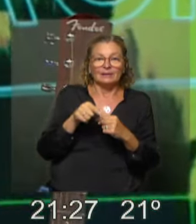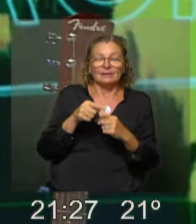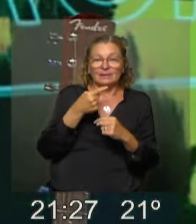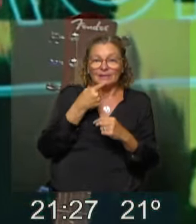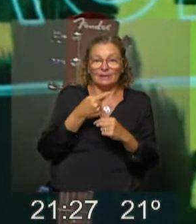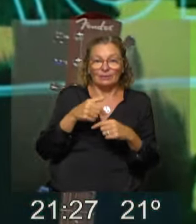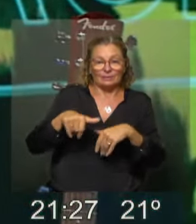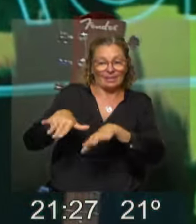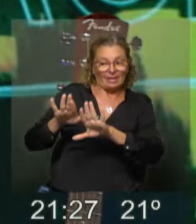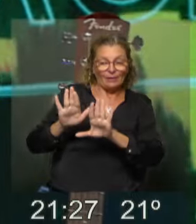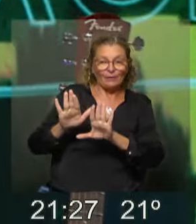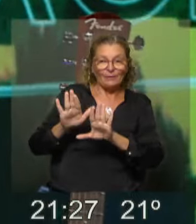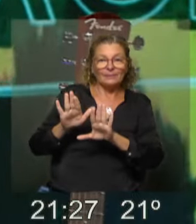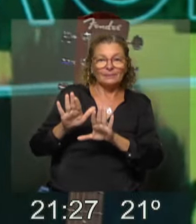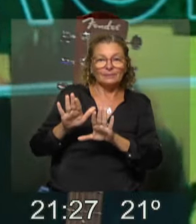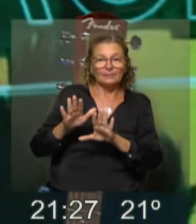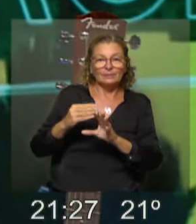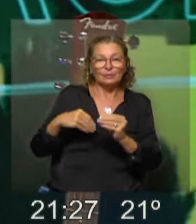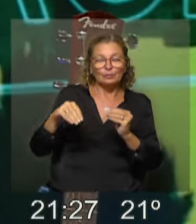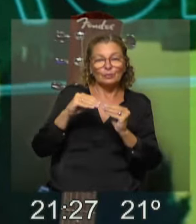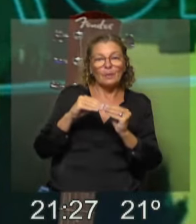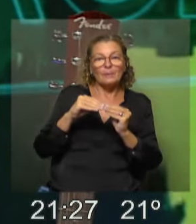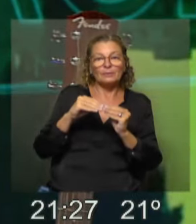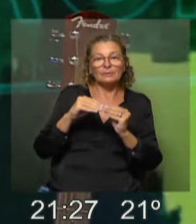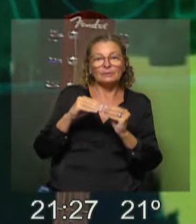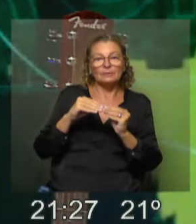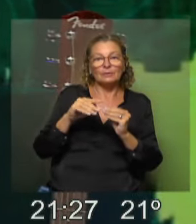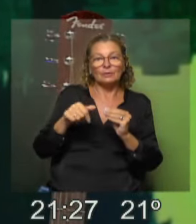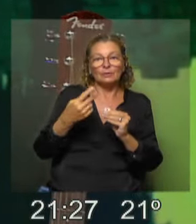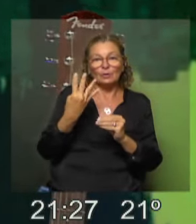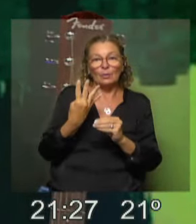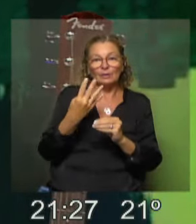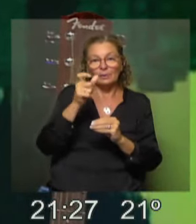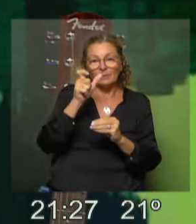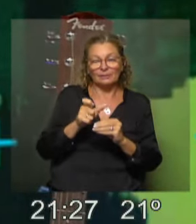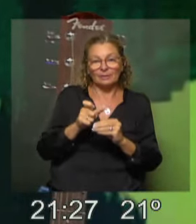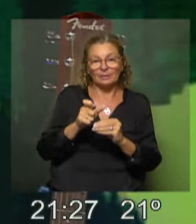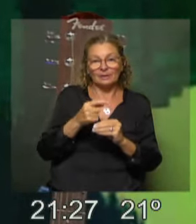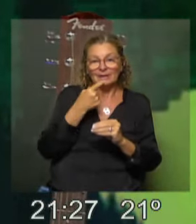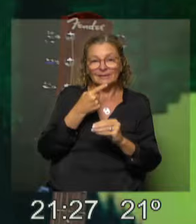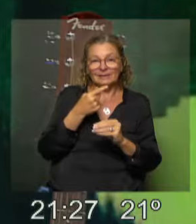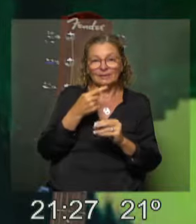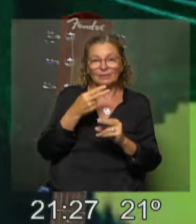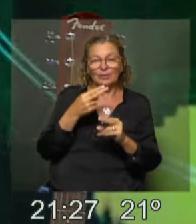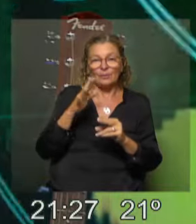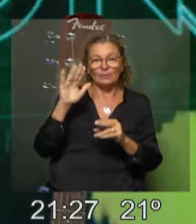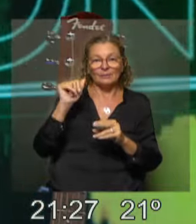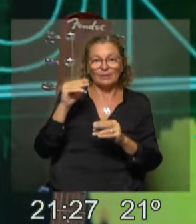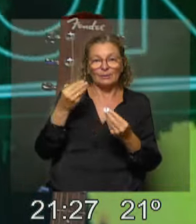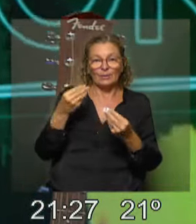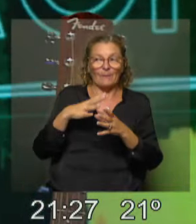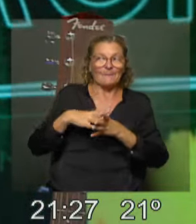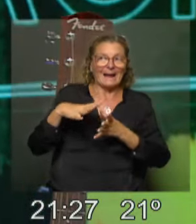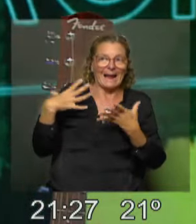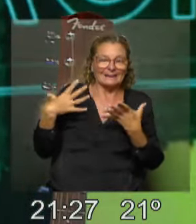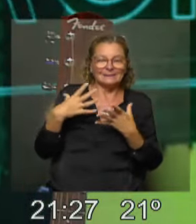dijo, te dejo, y sumamos a, bueno, los cuatro integrantes, que los voy a nombrar, por supuesto, y le mandamos un saludo muy grande,